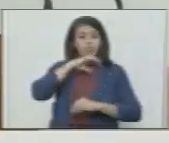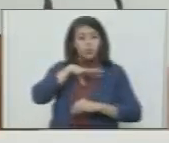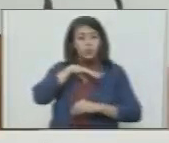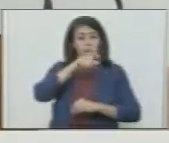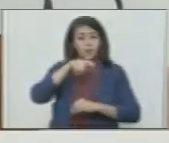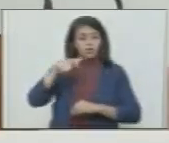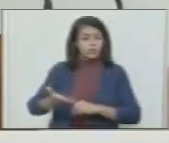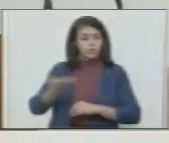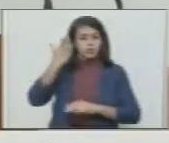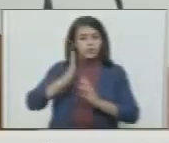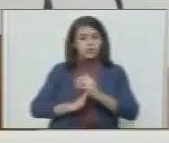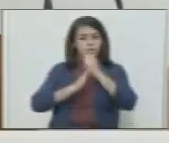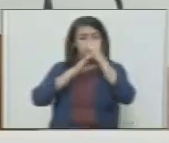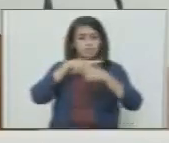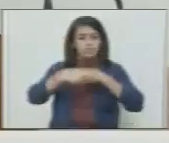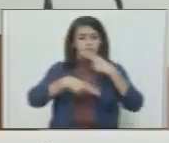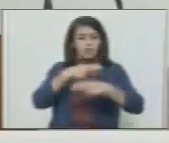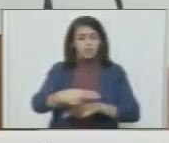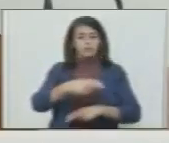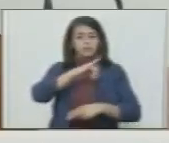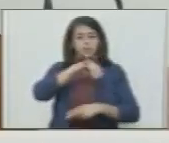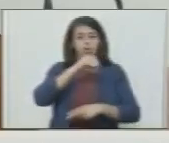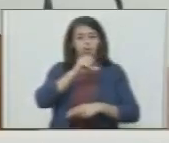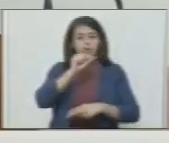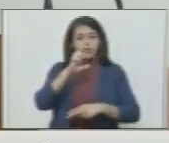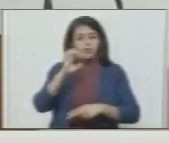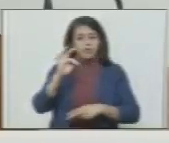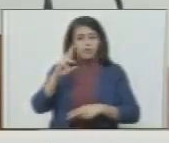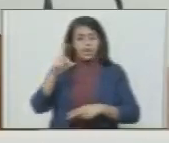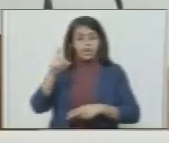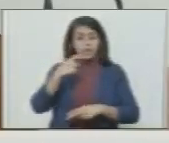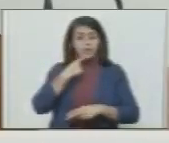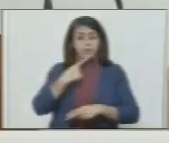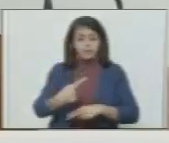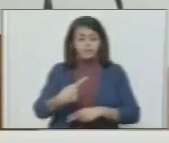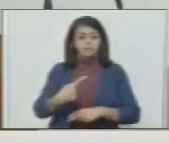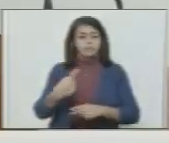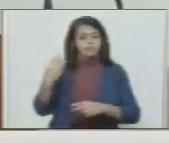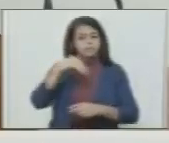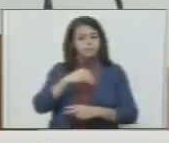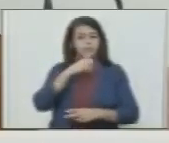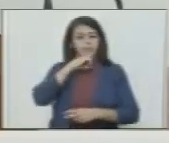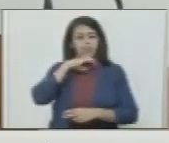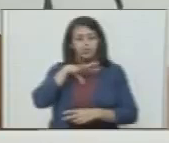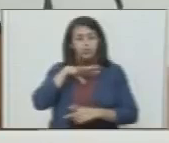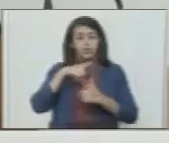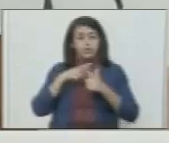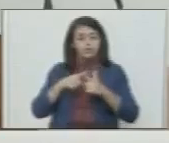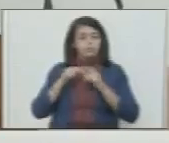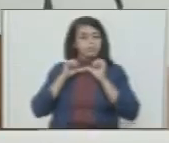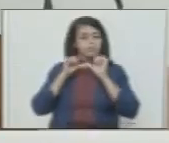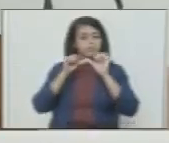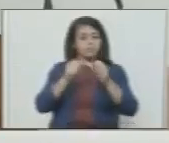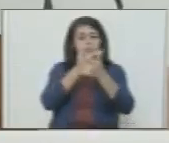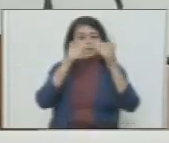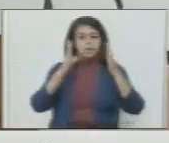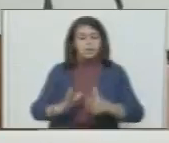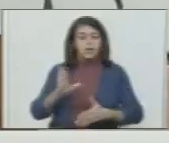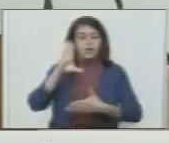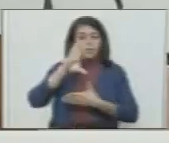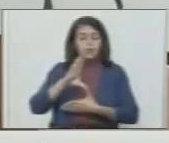los próceres de la independencia y el legado del general José Félix Rivas, enalteciendo su arduo recorrido histórico por la emancipación